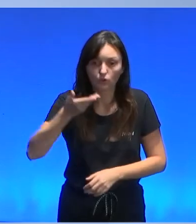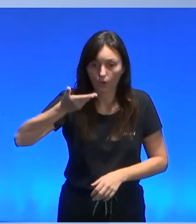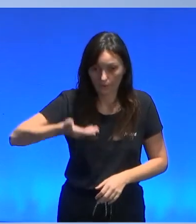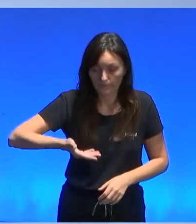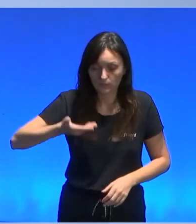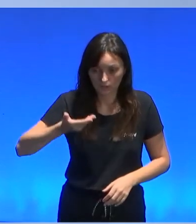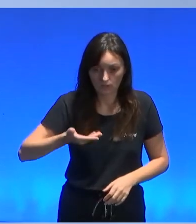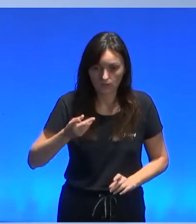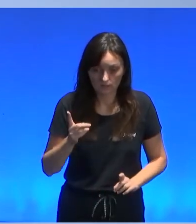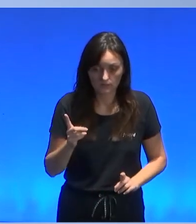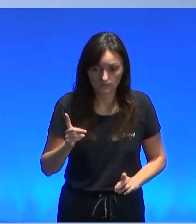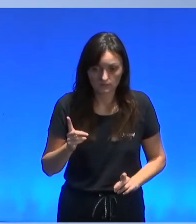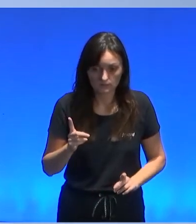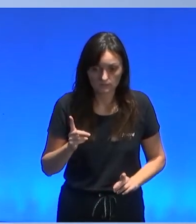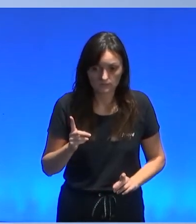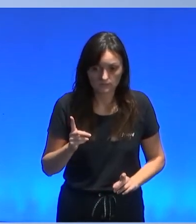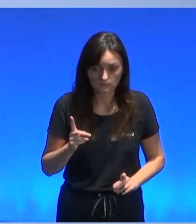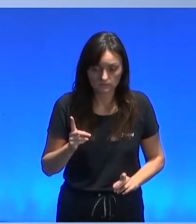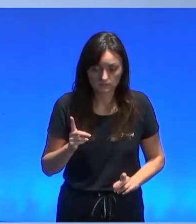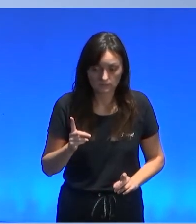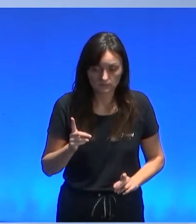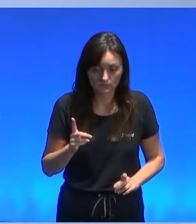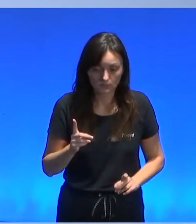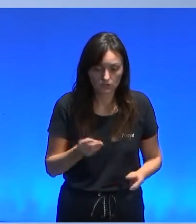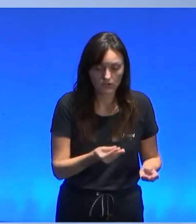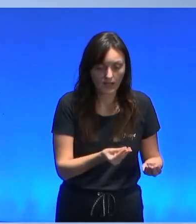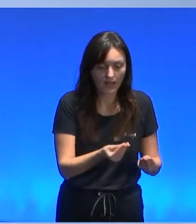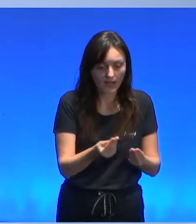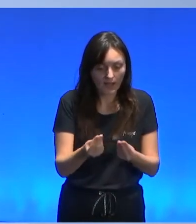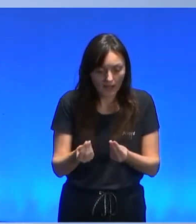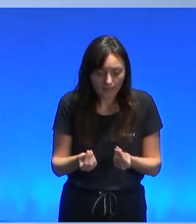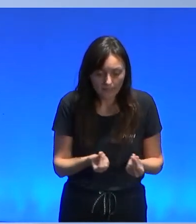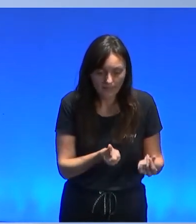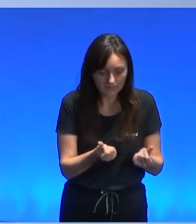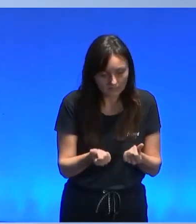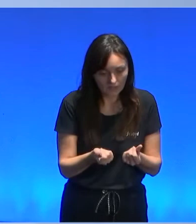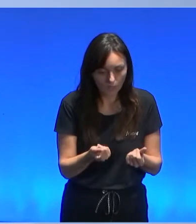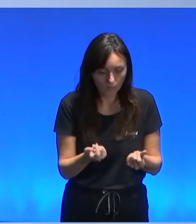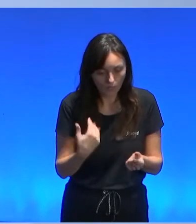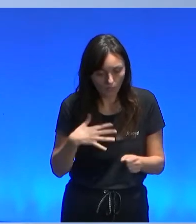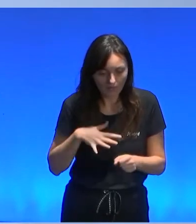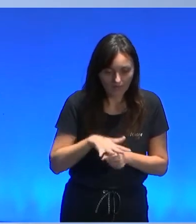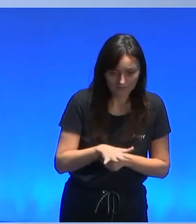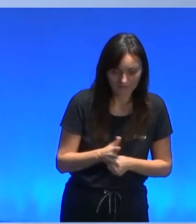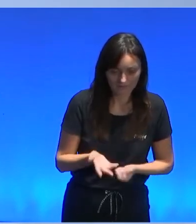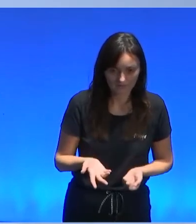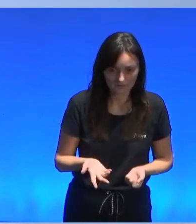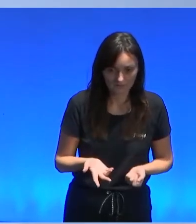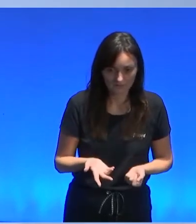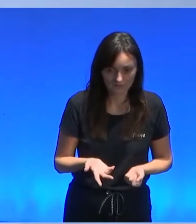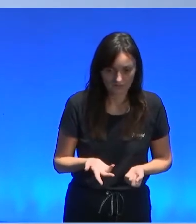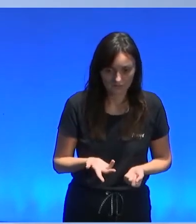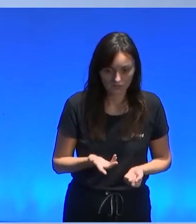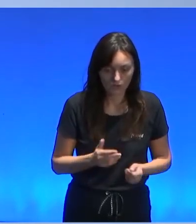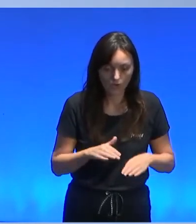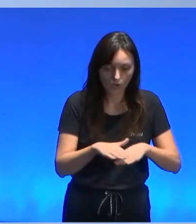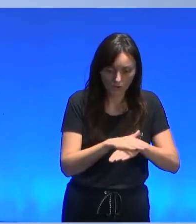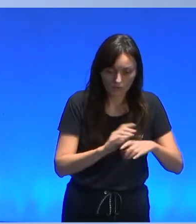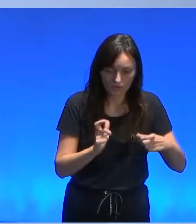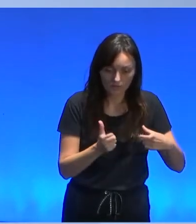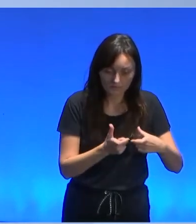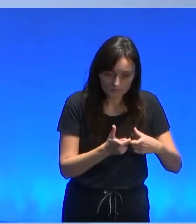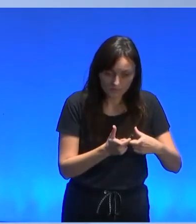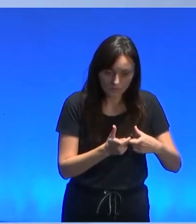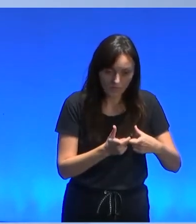importante, porque el mismo ambiente condiciona. El consejo se reúne en un